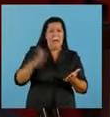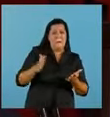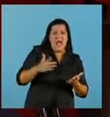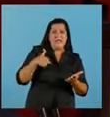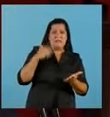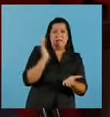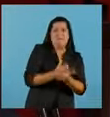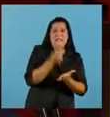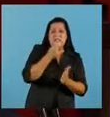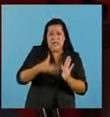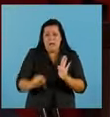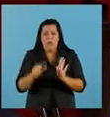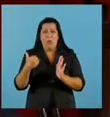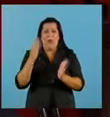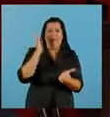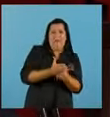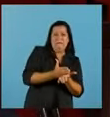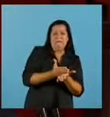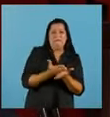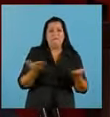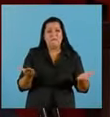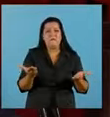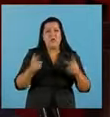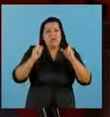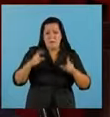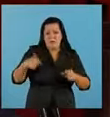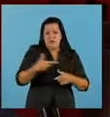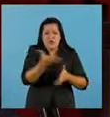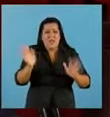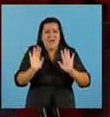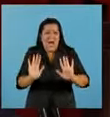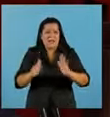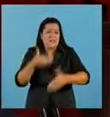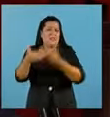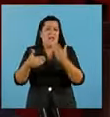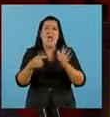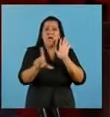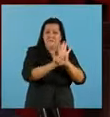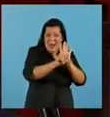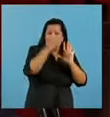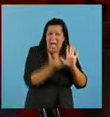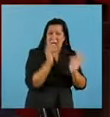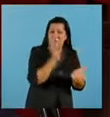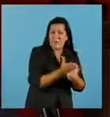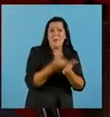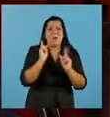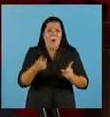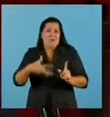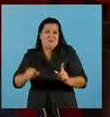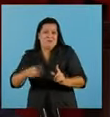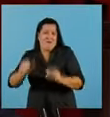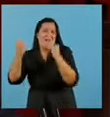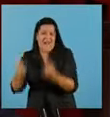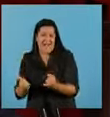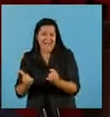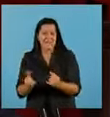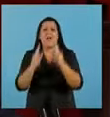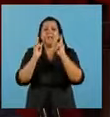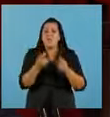solo ha sido ineficiente, demostrando que el devenir social transcurre más allá de la misma norma. También ha condenado a muchas